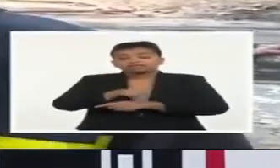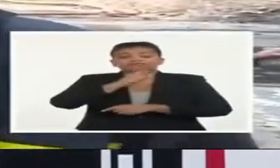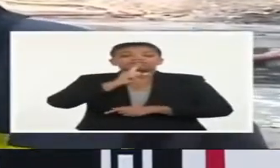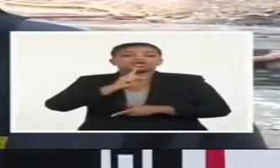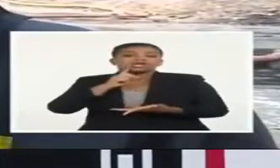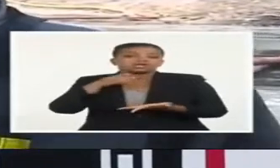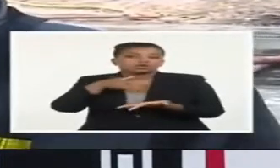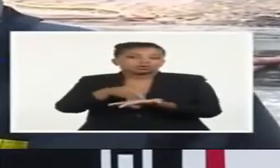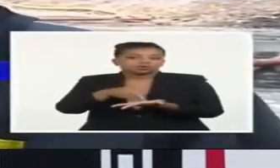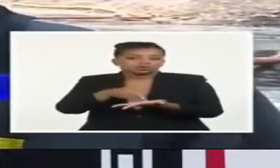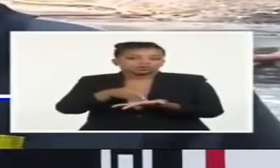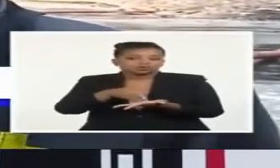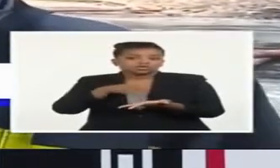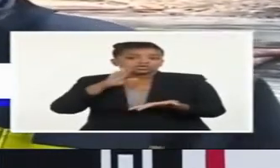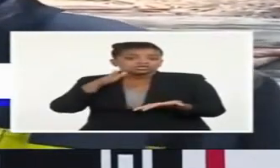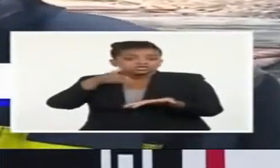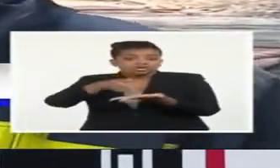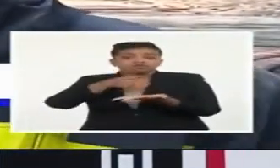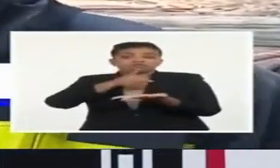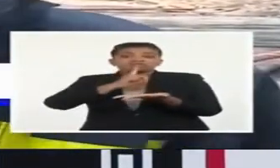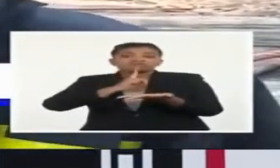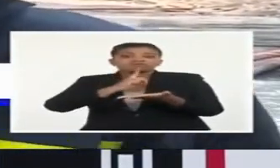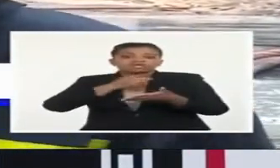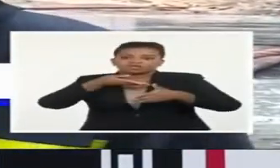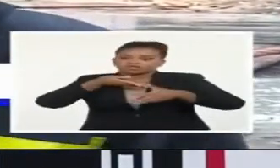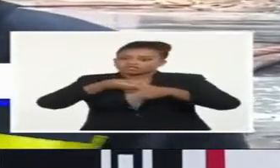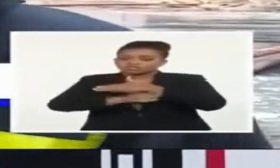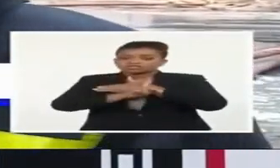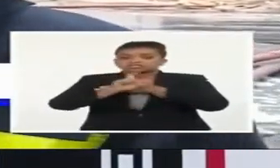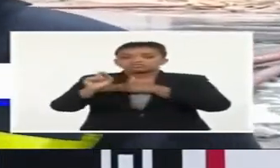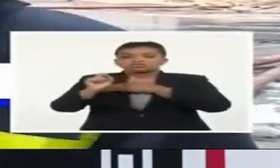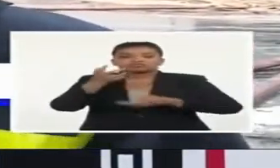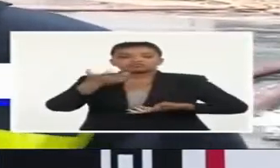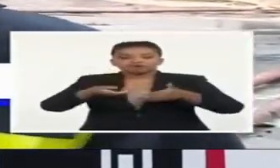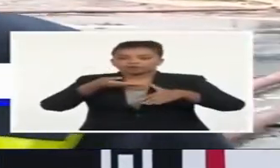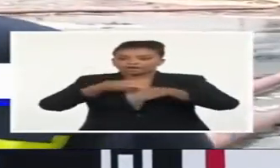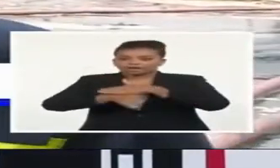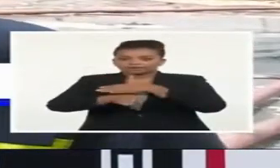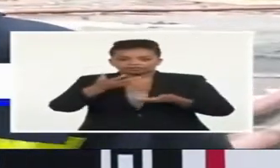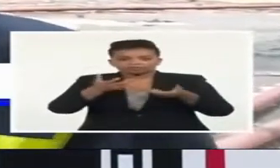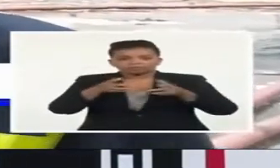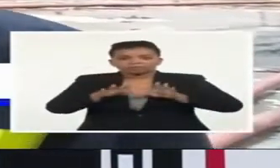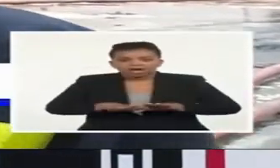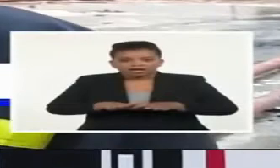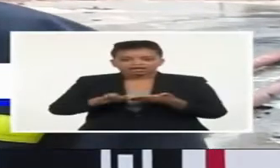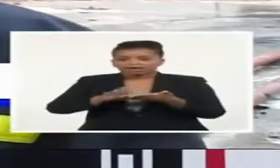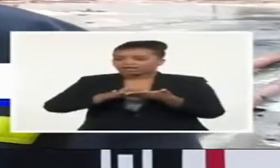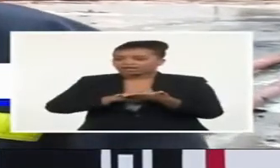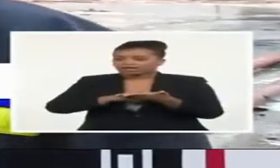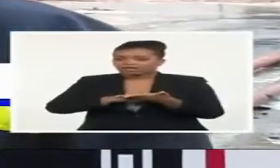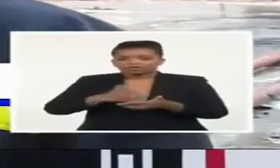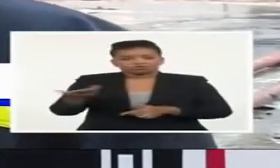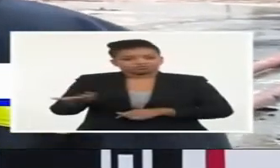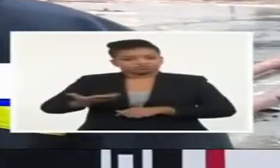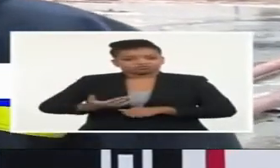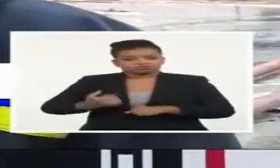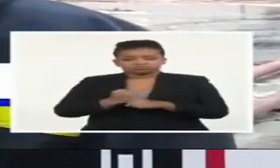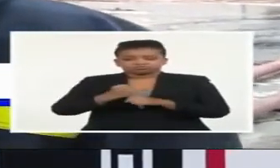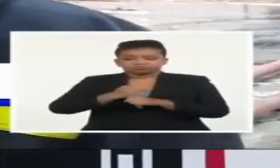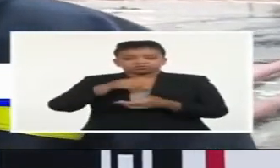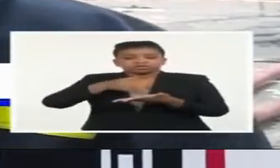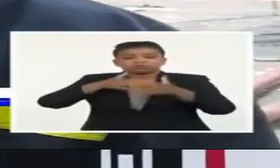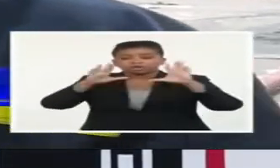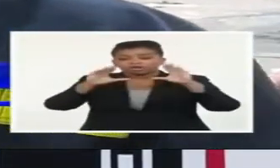por irresponsabilidad, por falta de hacerle inspección, por falta